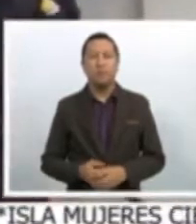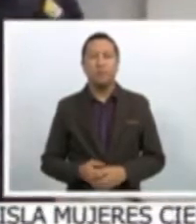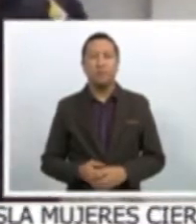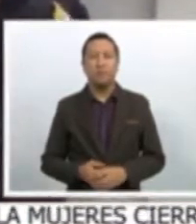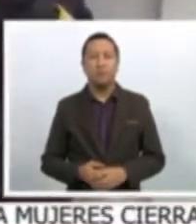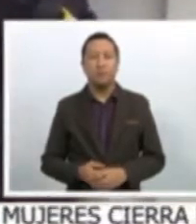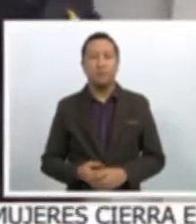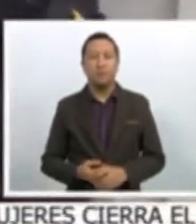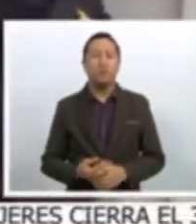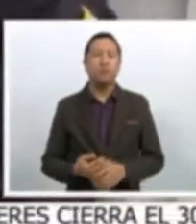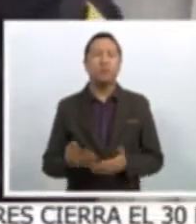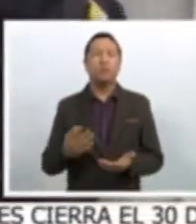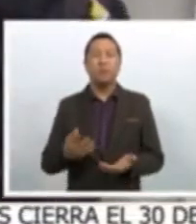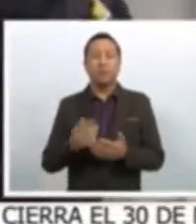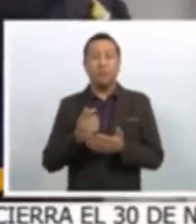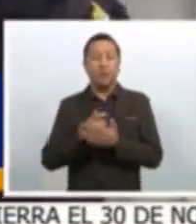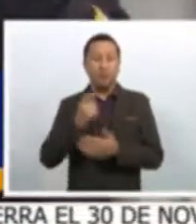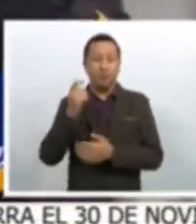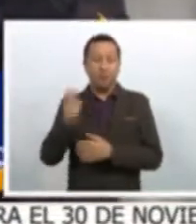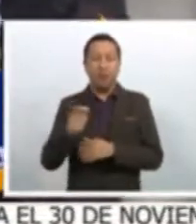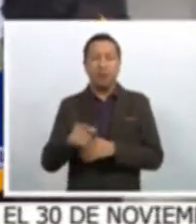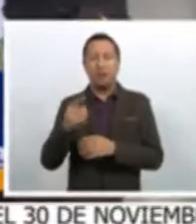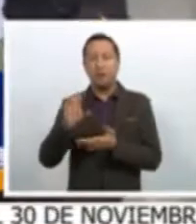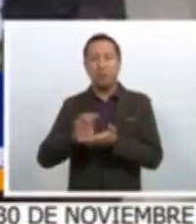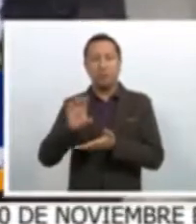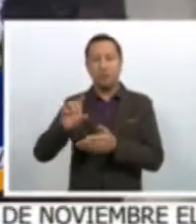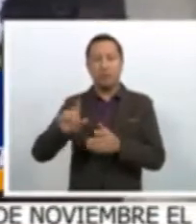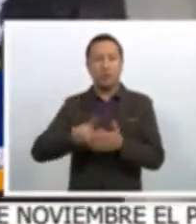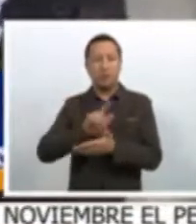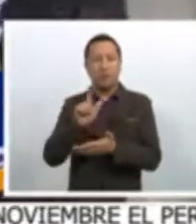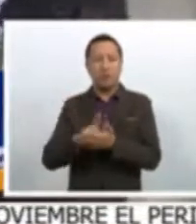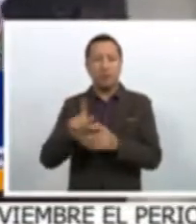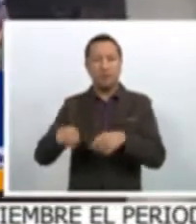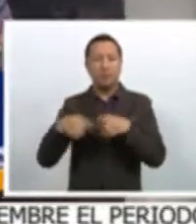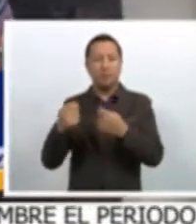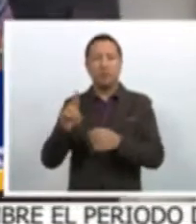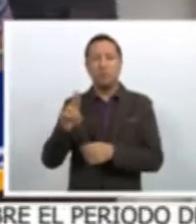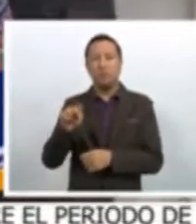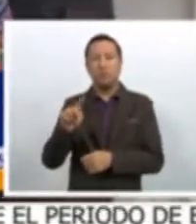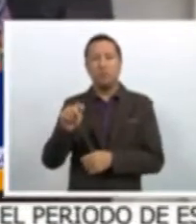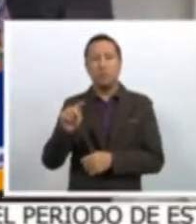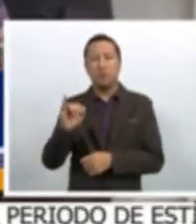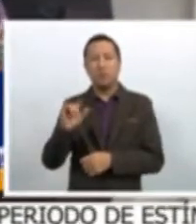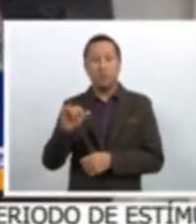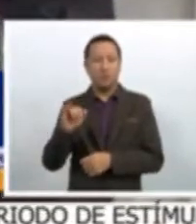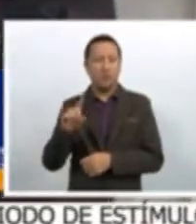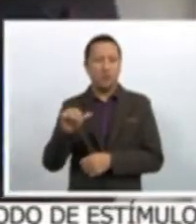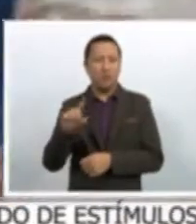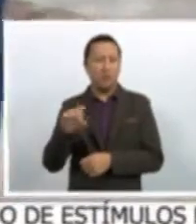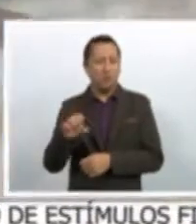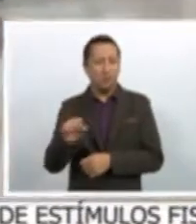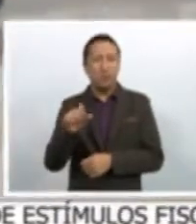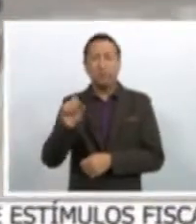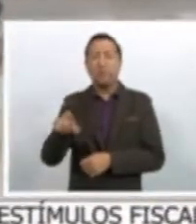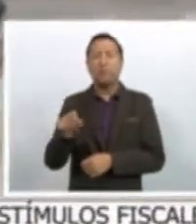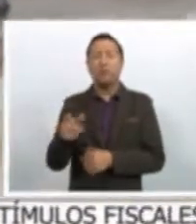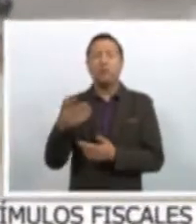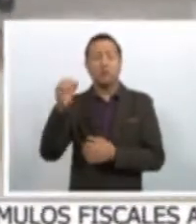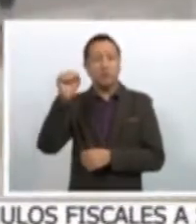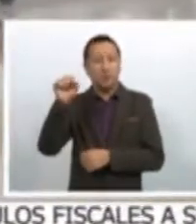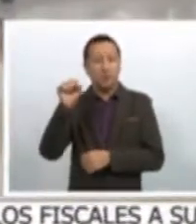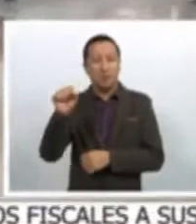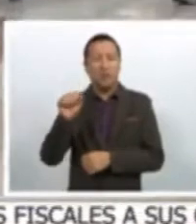es un derecho ganado a pulso por los trabajadores y debe de prevalecer, tal cual señaló el secretario general del Sindicato Nacional de Empresarios,